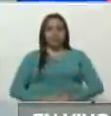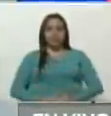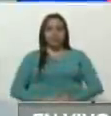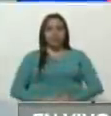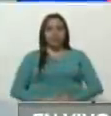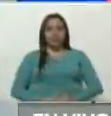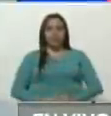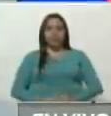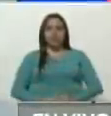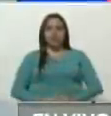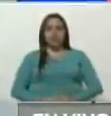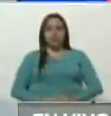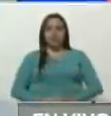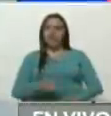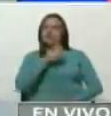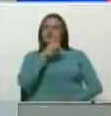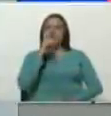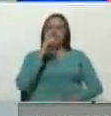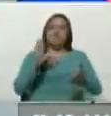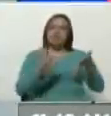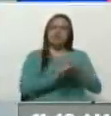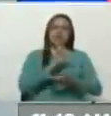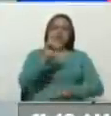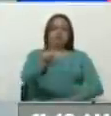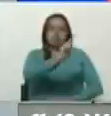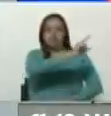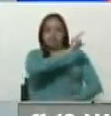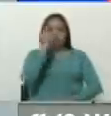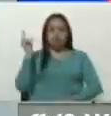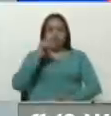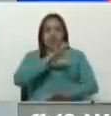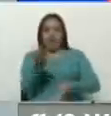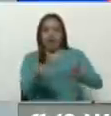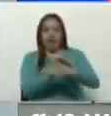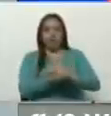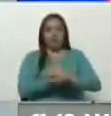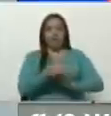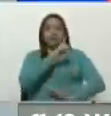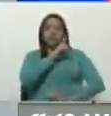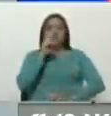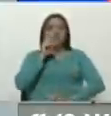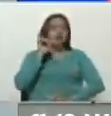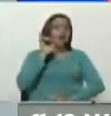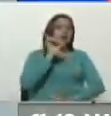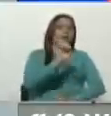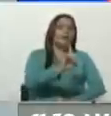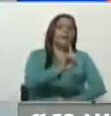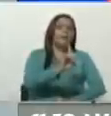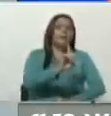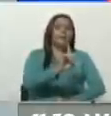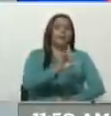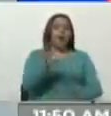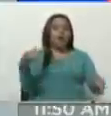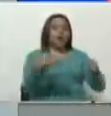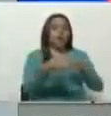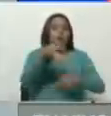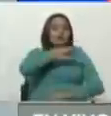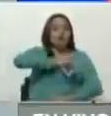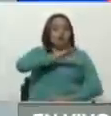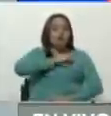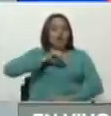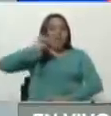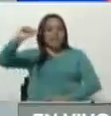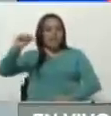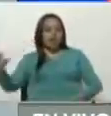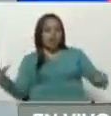nombre sobre el Partido Socialista Unido, ¿no? Se adopta el nombre de Partido Socialista